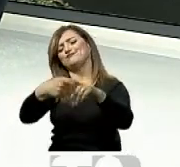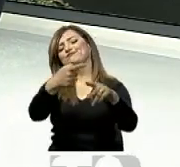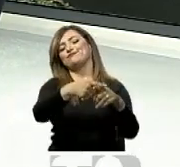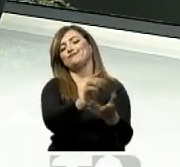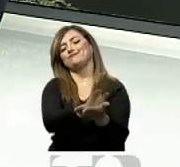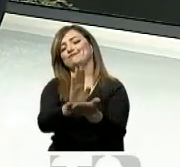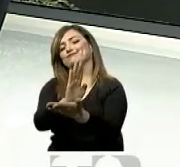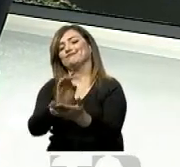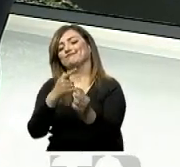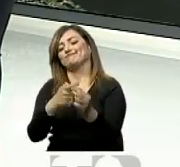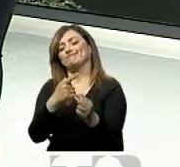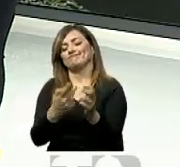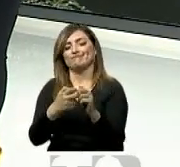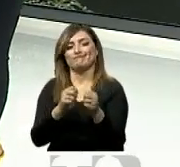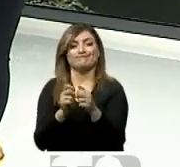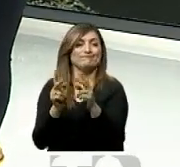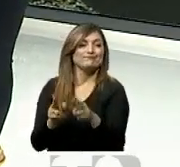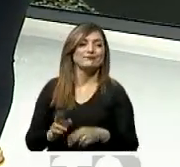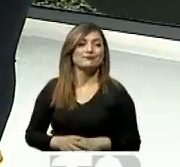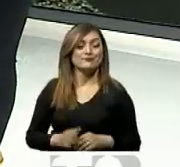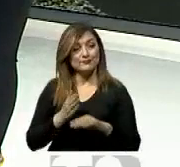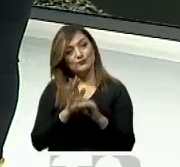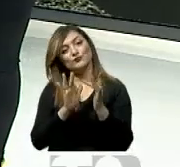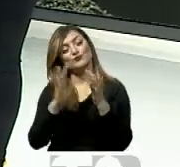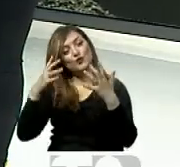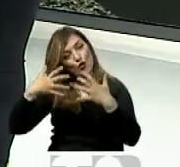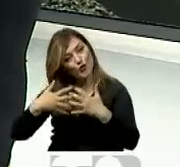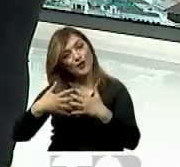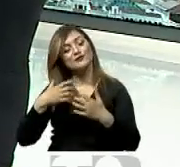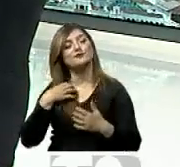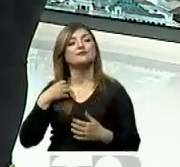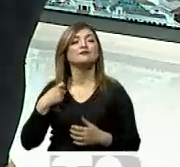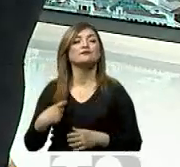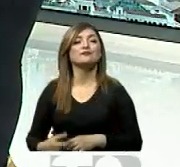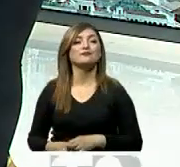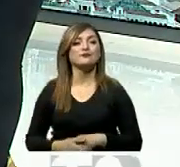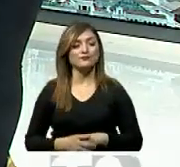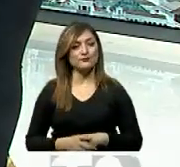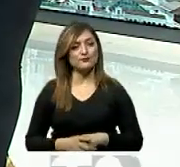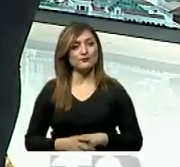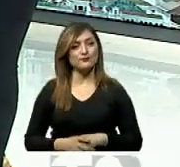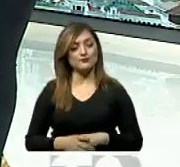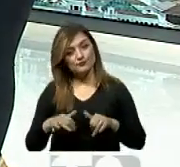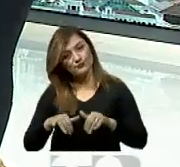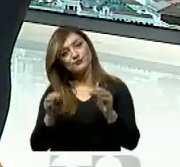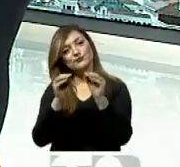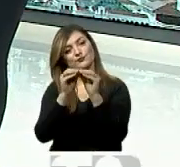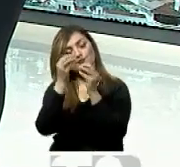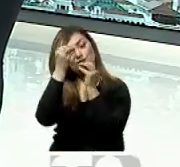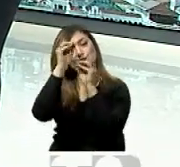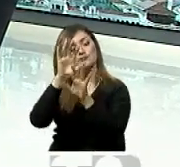diferentes sectores de la capital. Vamos a intentar, después de unos minutos, retomar el contacto con él. Vamos a seguir con más